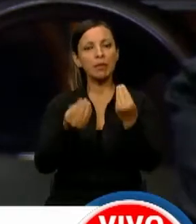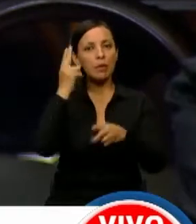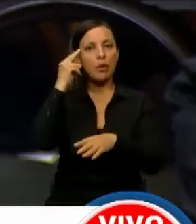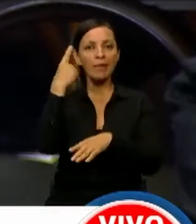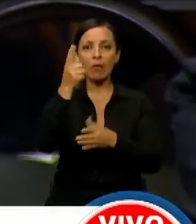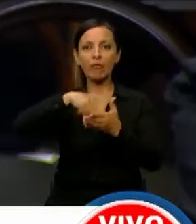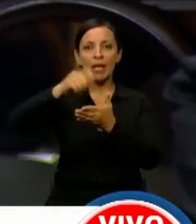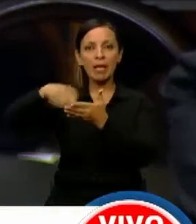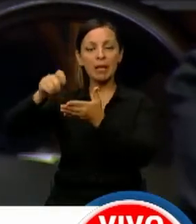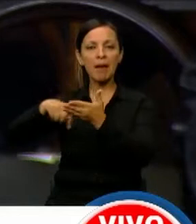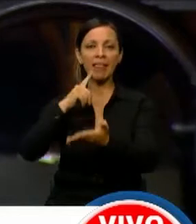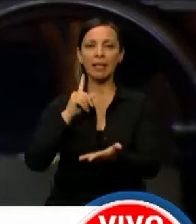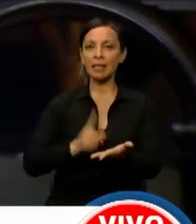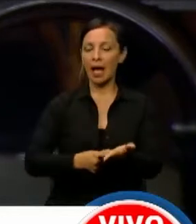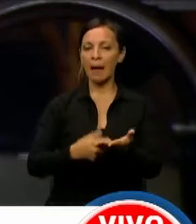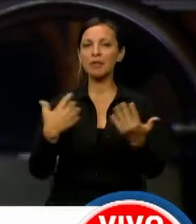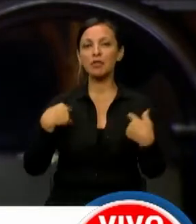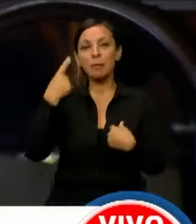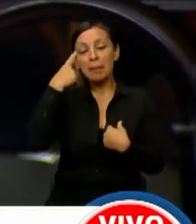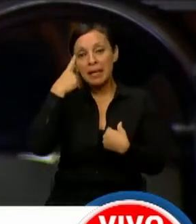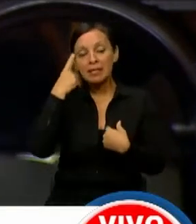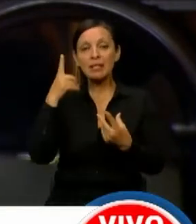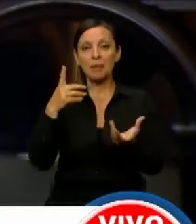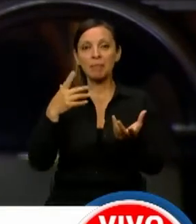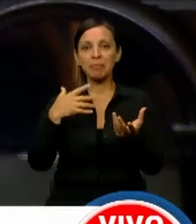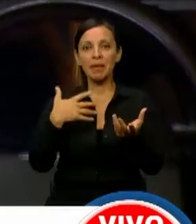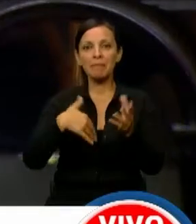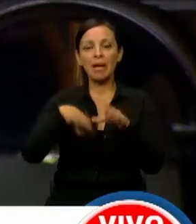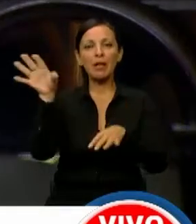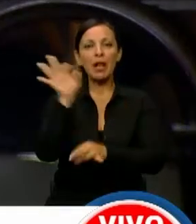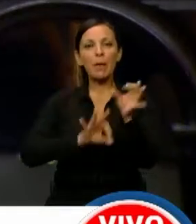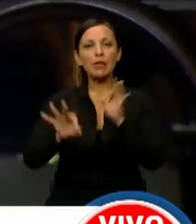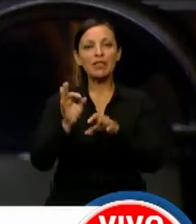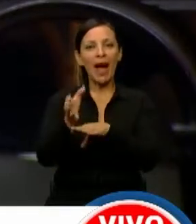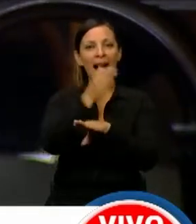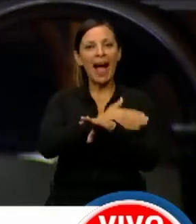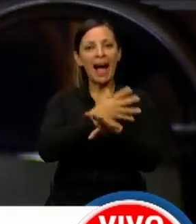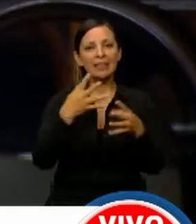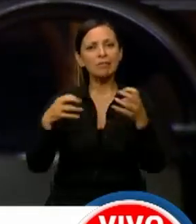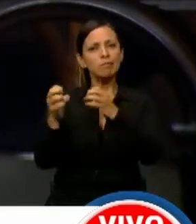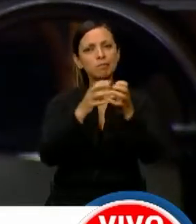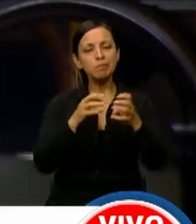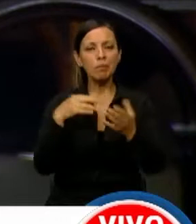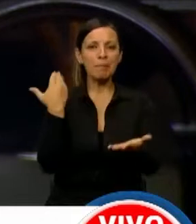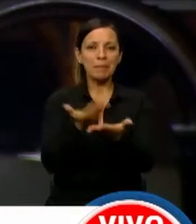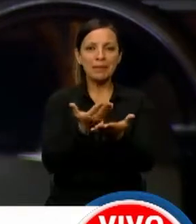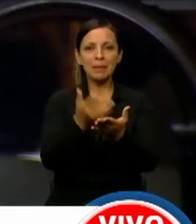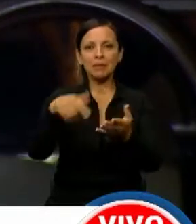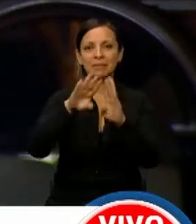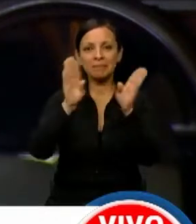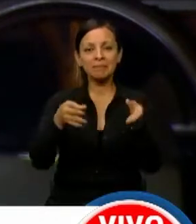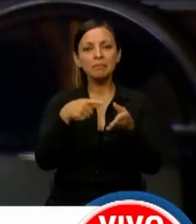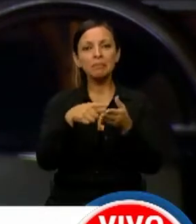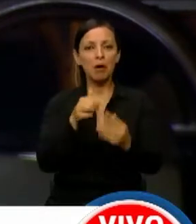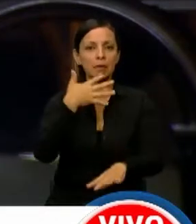91 firmas el dictamen, por lo que consideramos que muchísimos de los proyectos que habíamos trabajado y presentado nosotros en esta Cámara